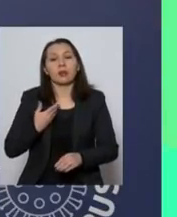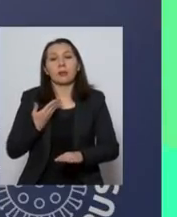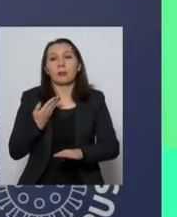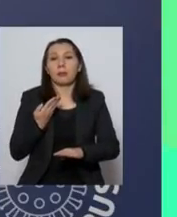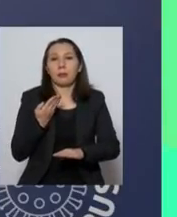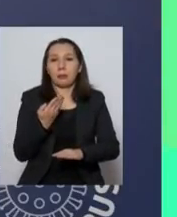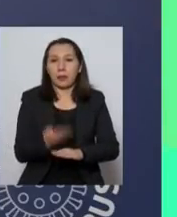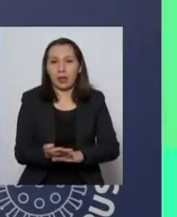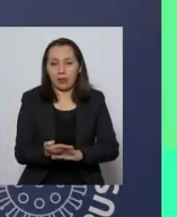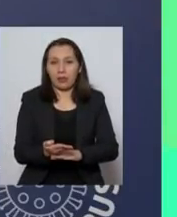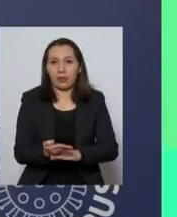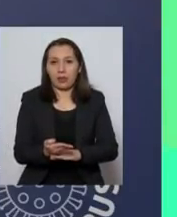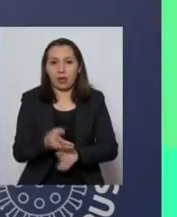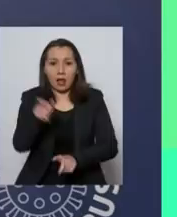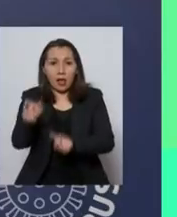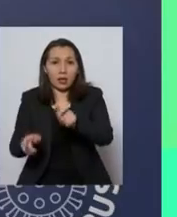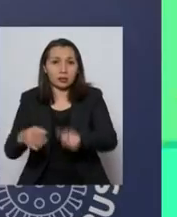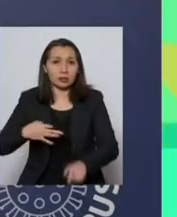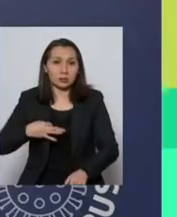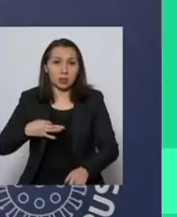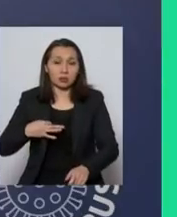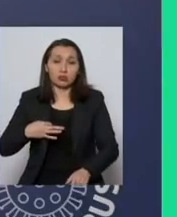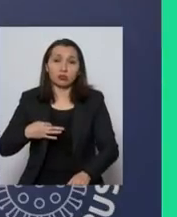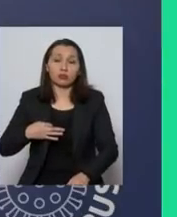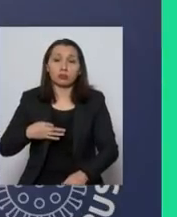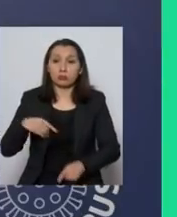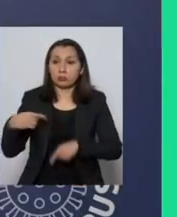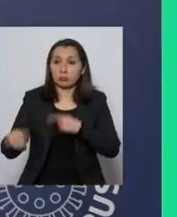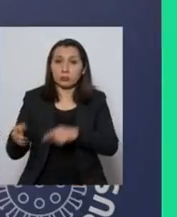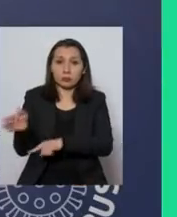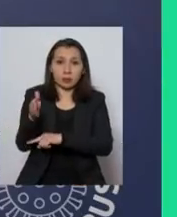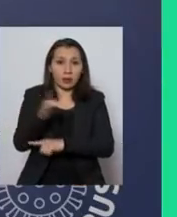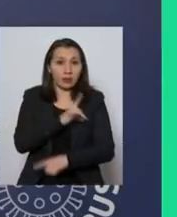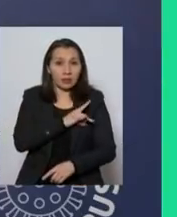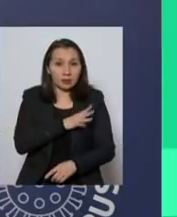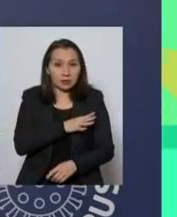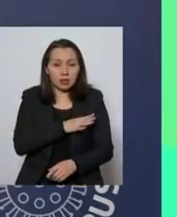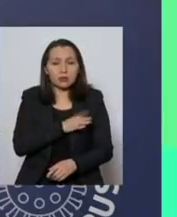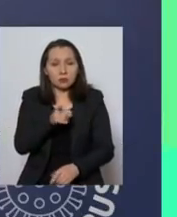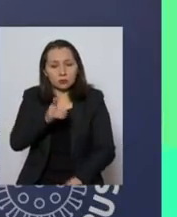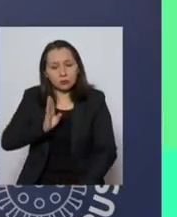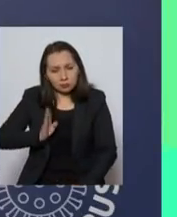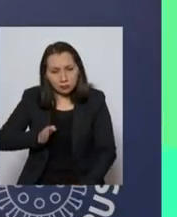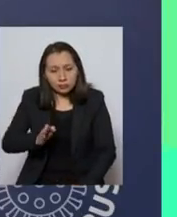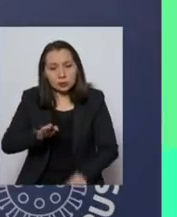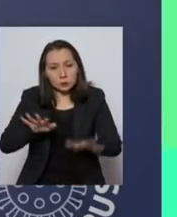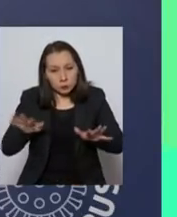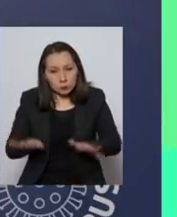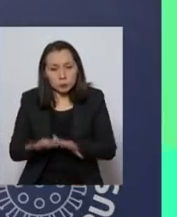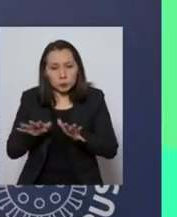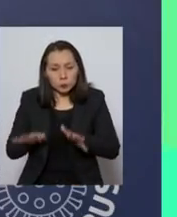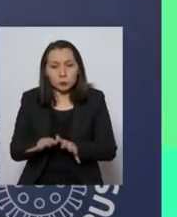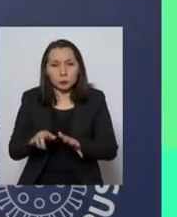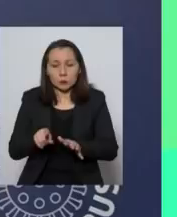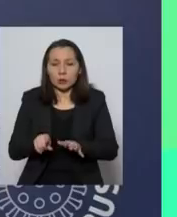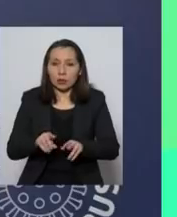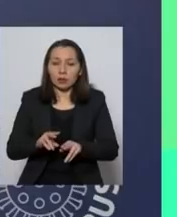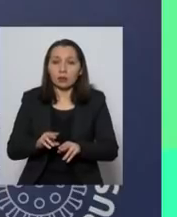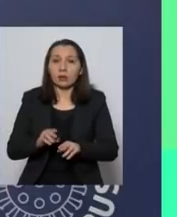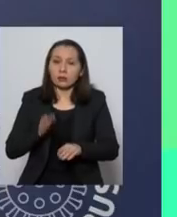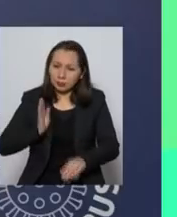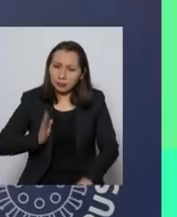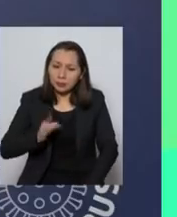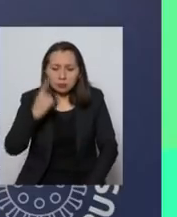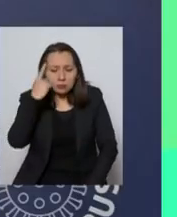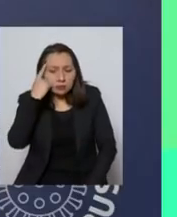solicitando a la ciudadanía, a nuestros compatriotas, que perseveren en el esfuerzo y